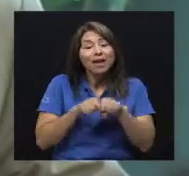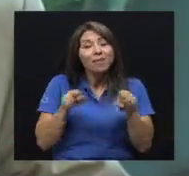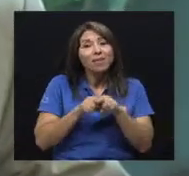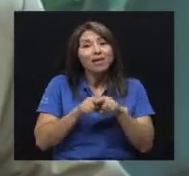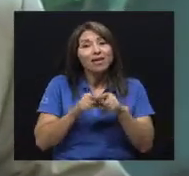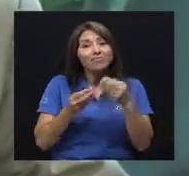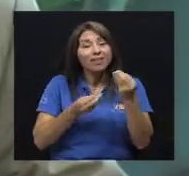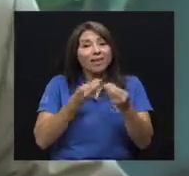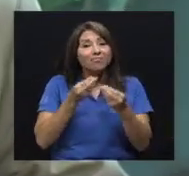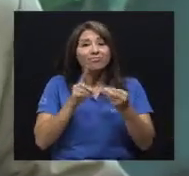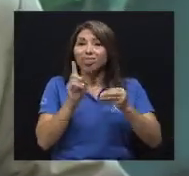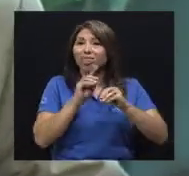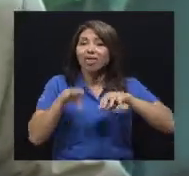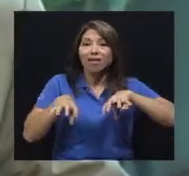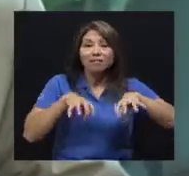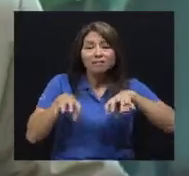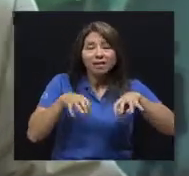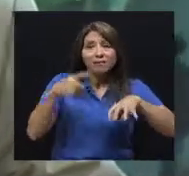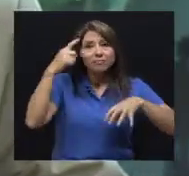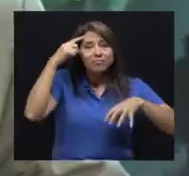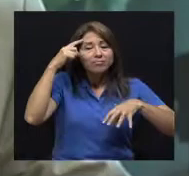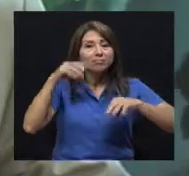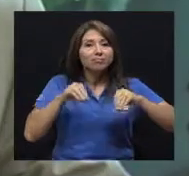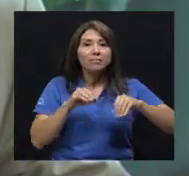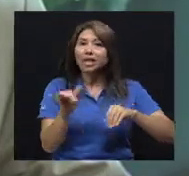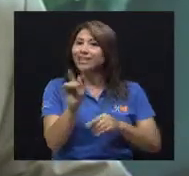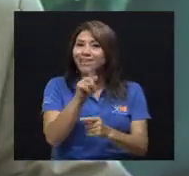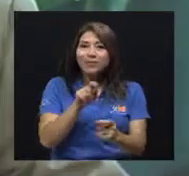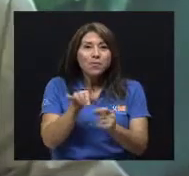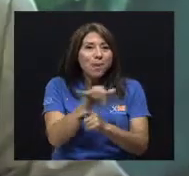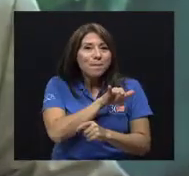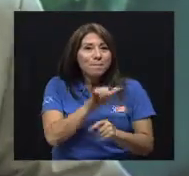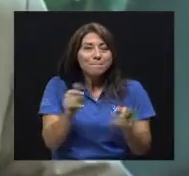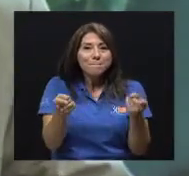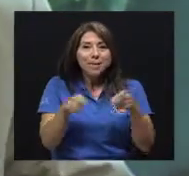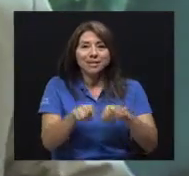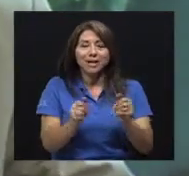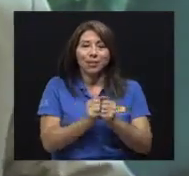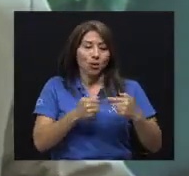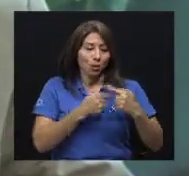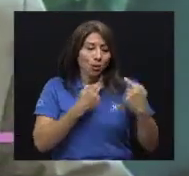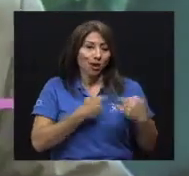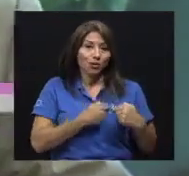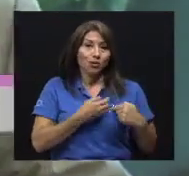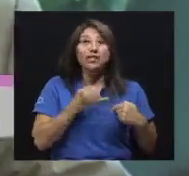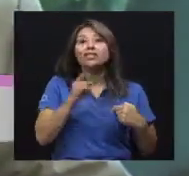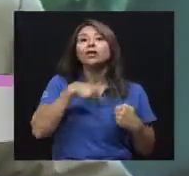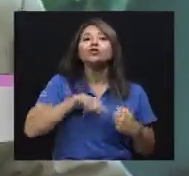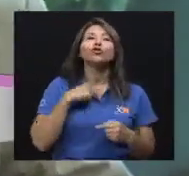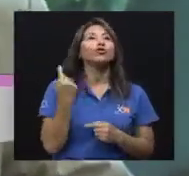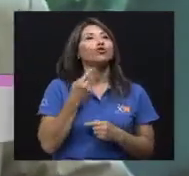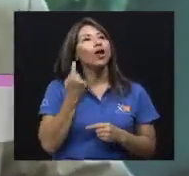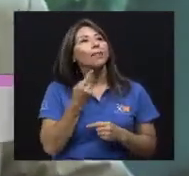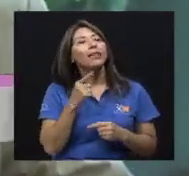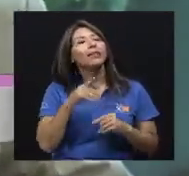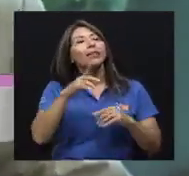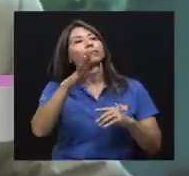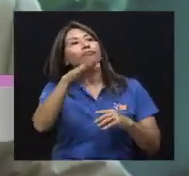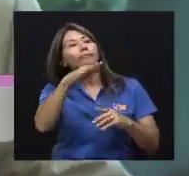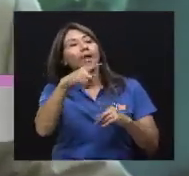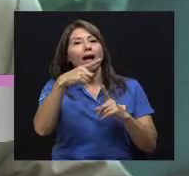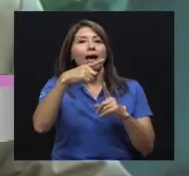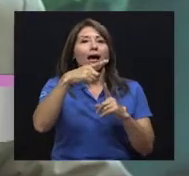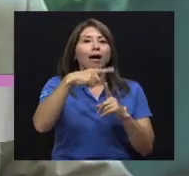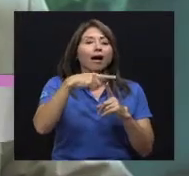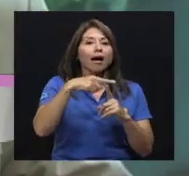órganos. Exactamente lo mismo pasa con el corazón. Es decir, entre más usemos el automóvil, entre más usemos el autobús, entre